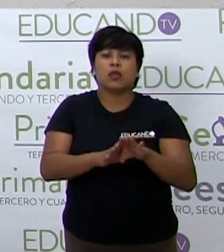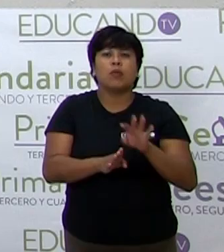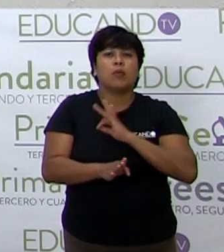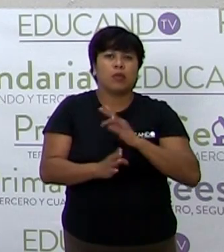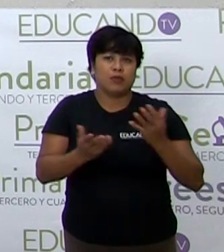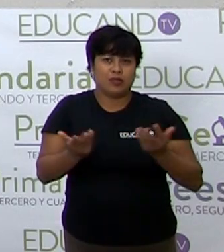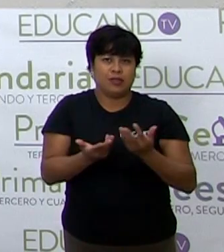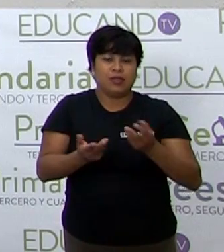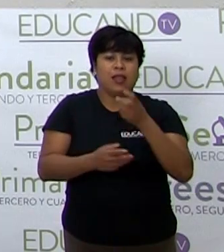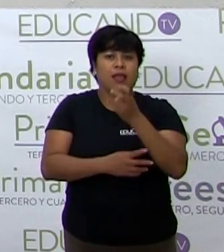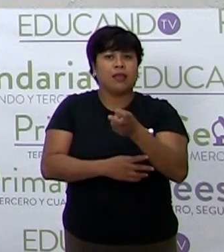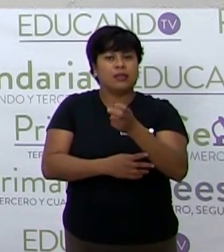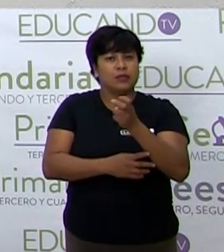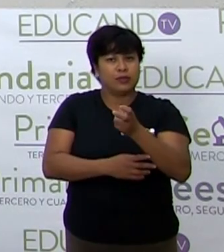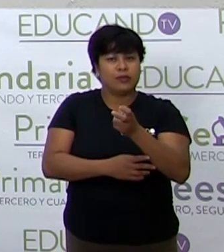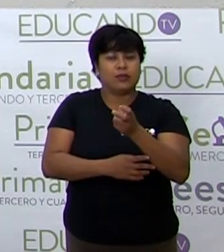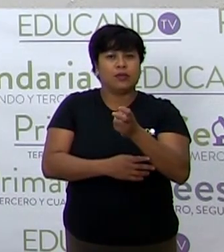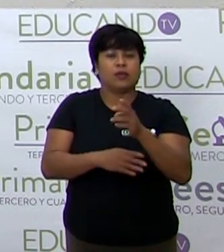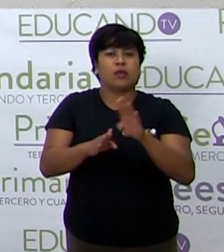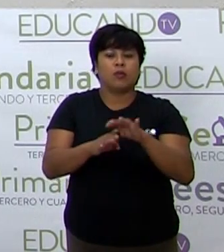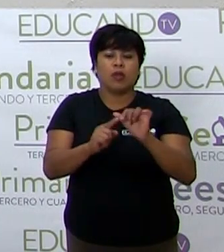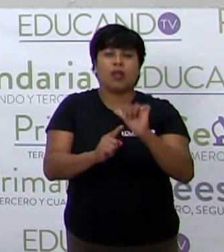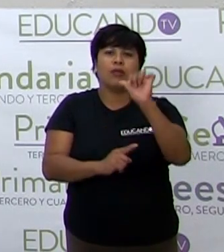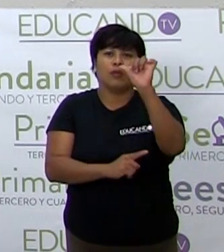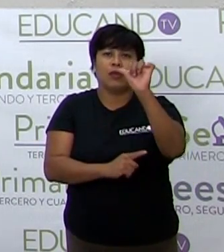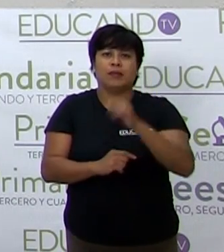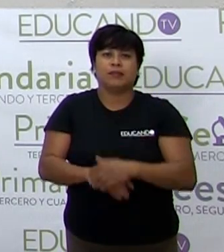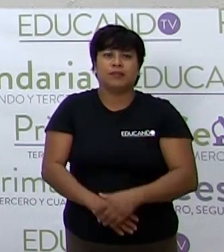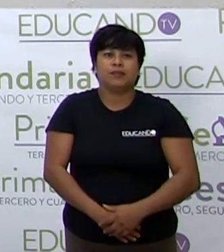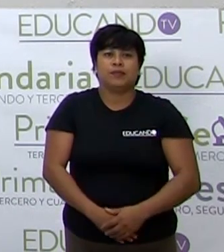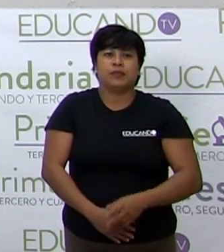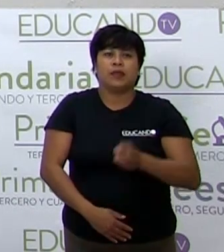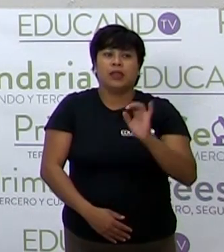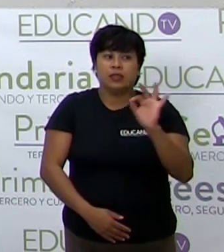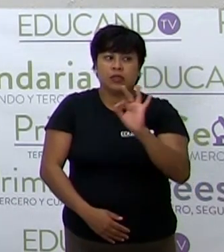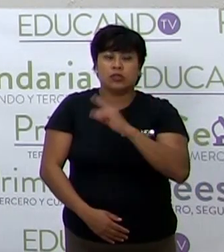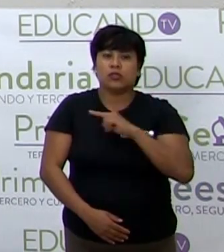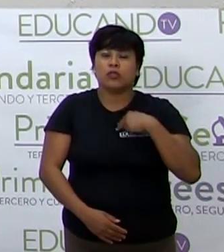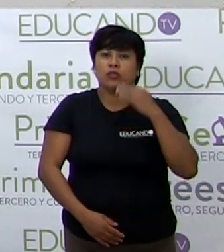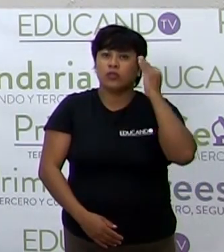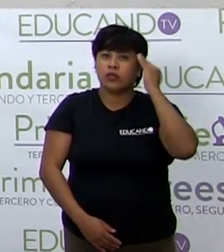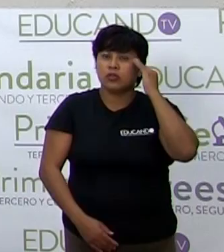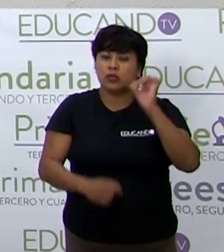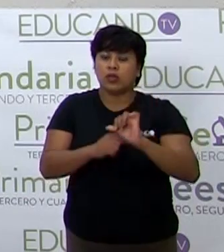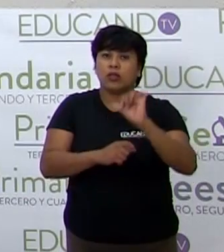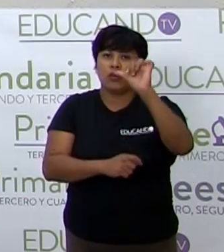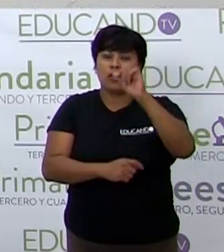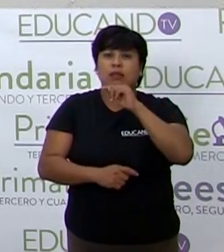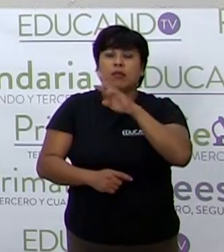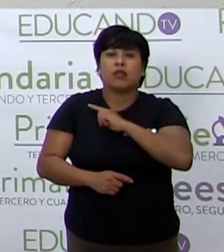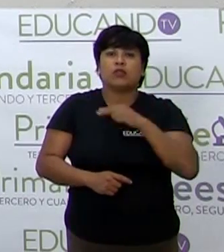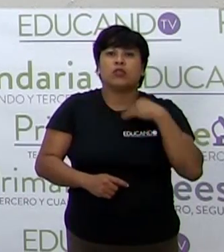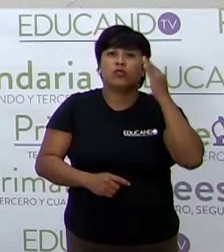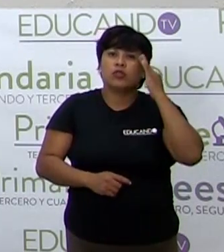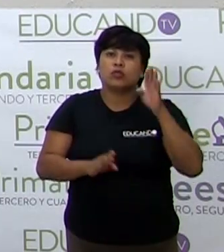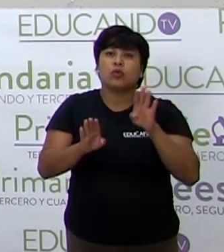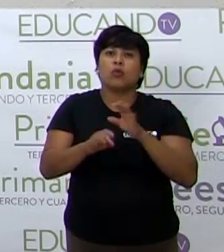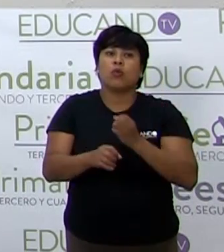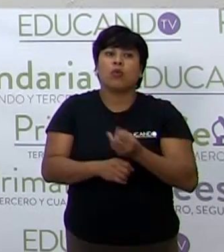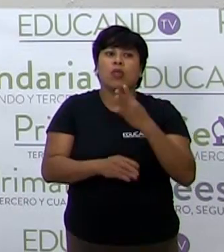más, que esta sería su altura. Si conocemos la altura y conocemos también cuánto mide la